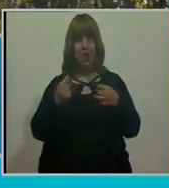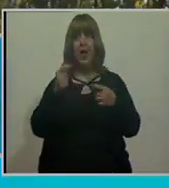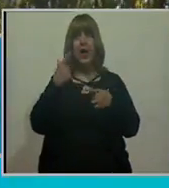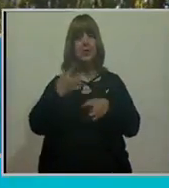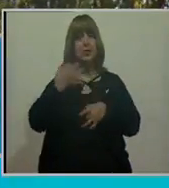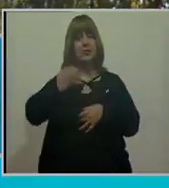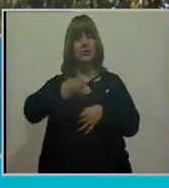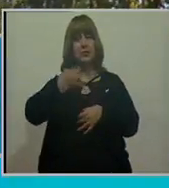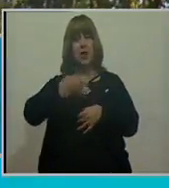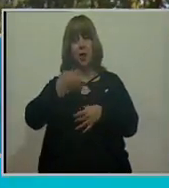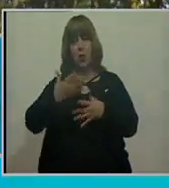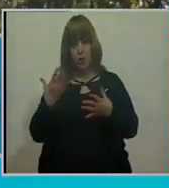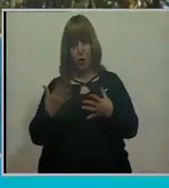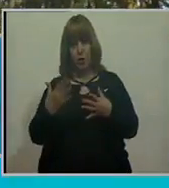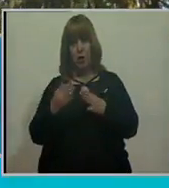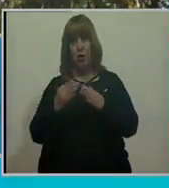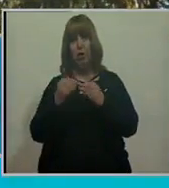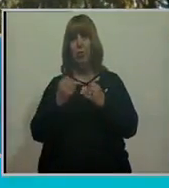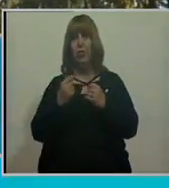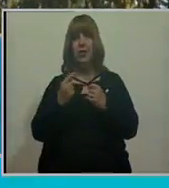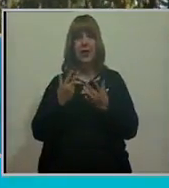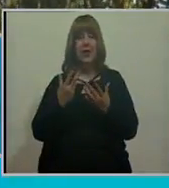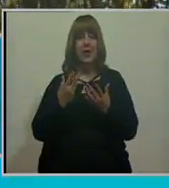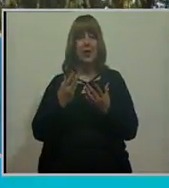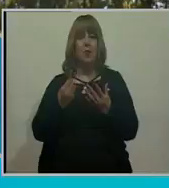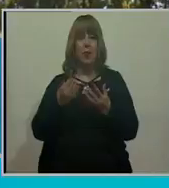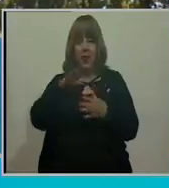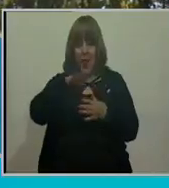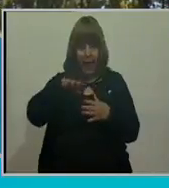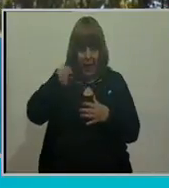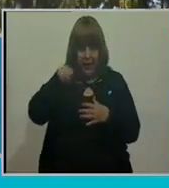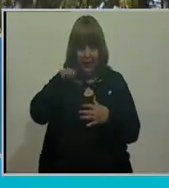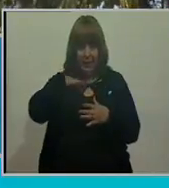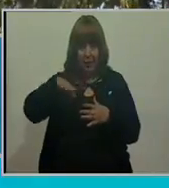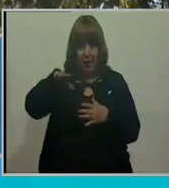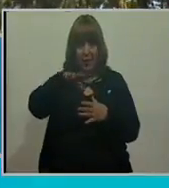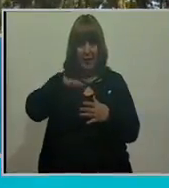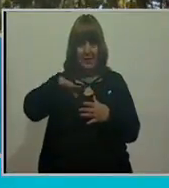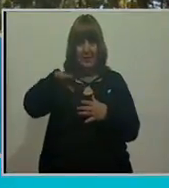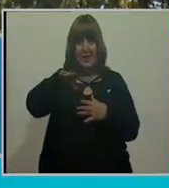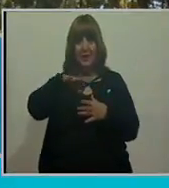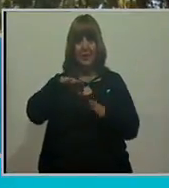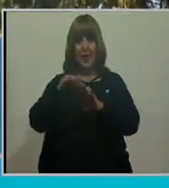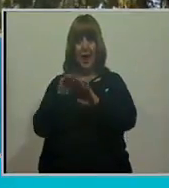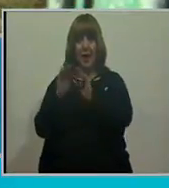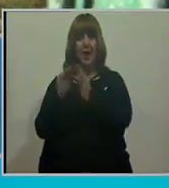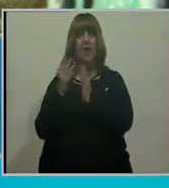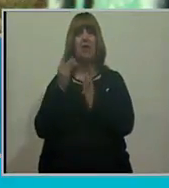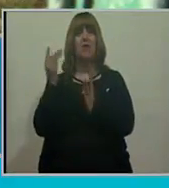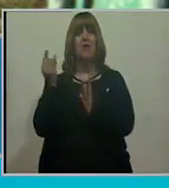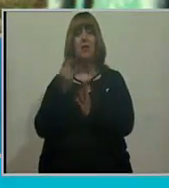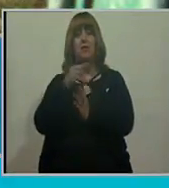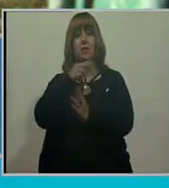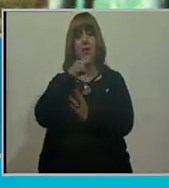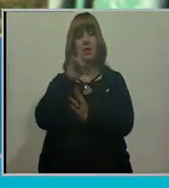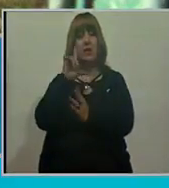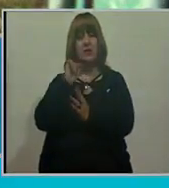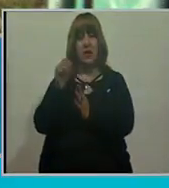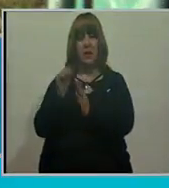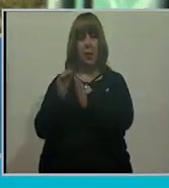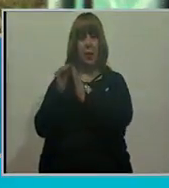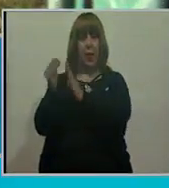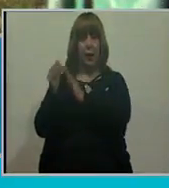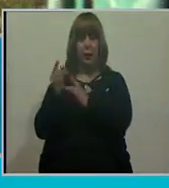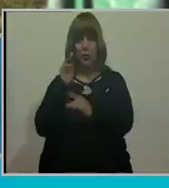que es la zona colindante del vecino, porque ahí hay una zona específicamente, la vida de barrio hace que el vecino interactúe y cuide la